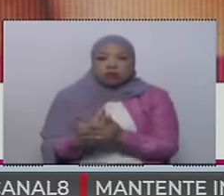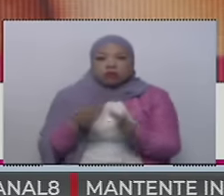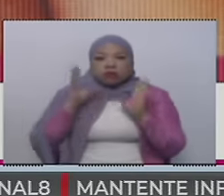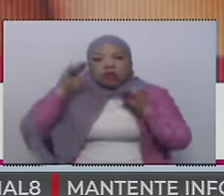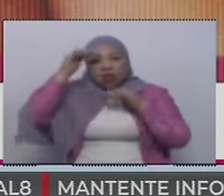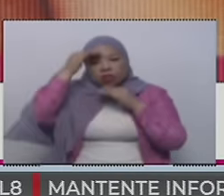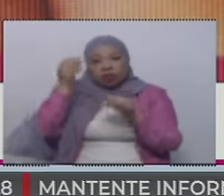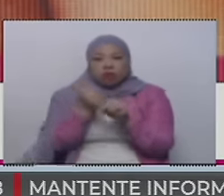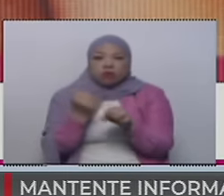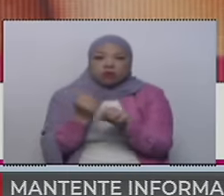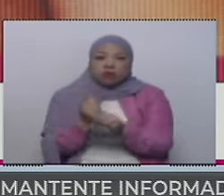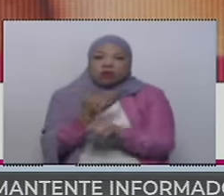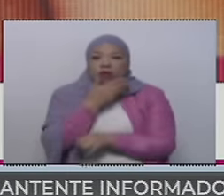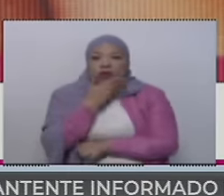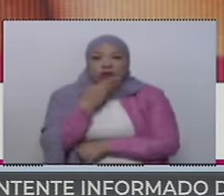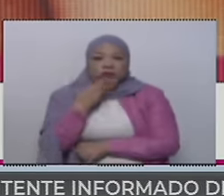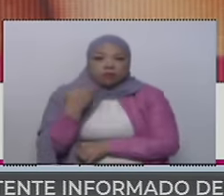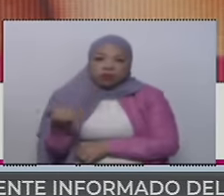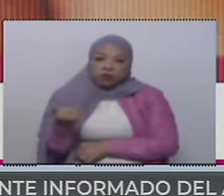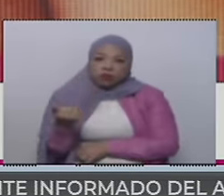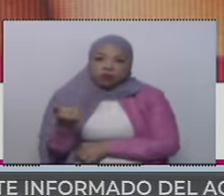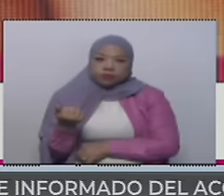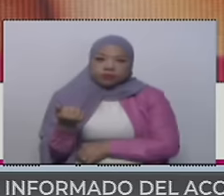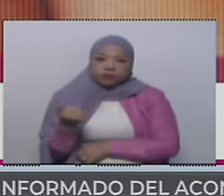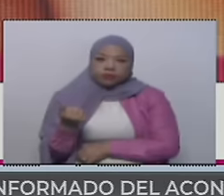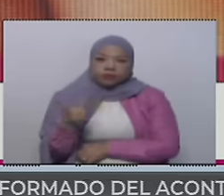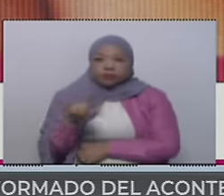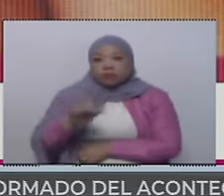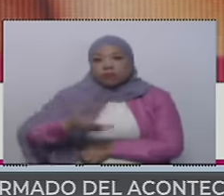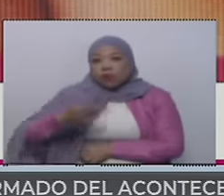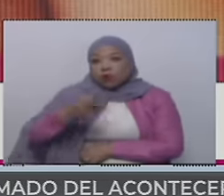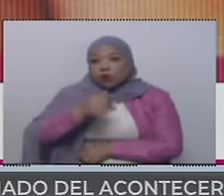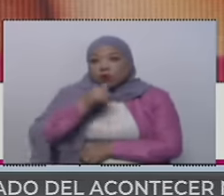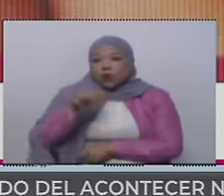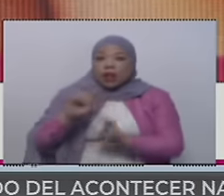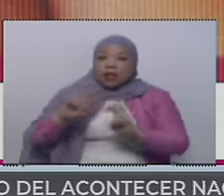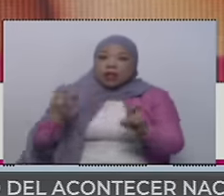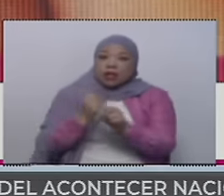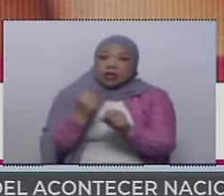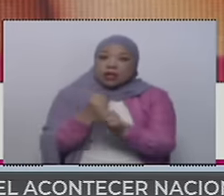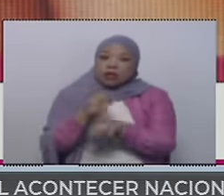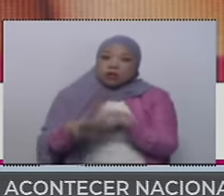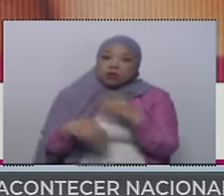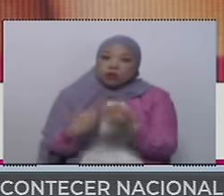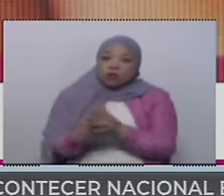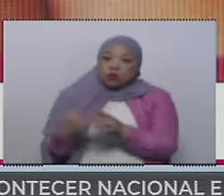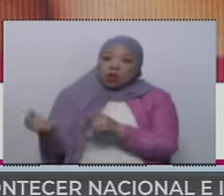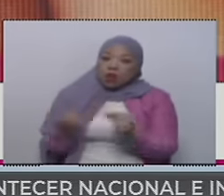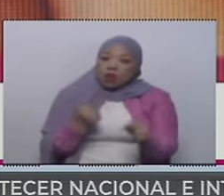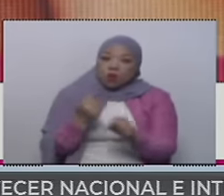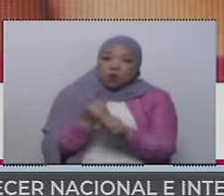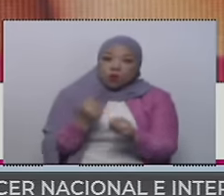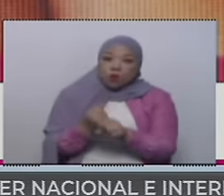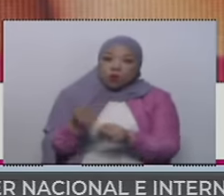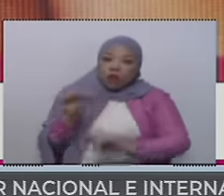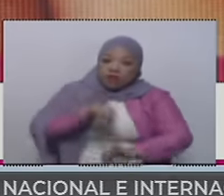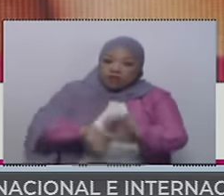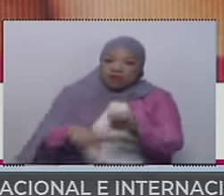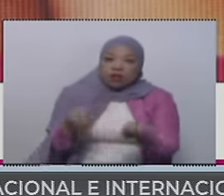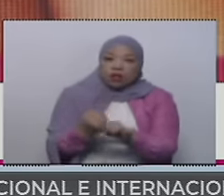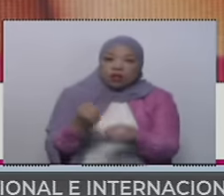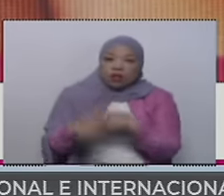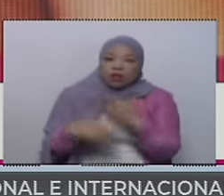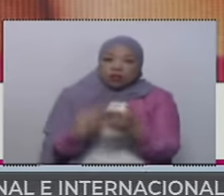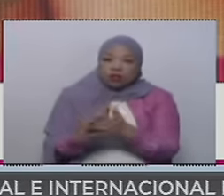tiempo, mejor. ¿Ve? Por eso es tan importante el tema del diagnóstico, la detención.